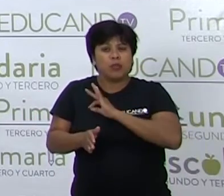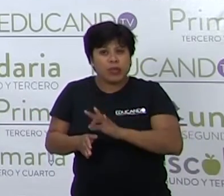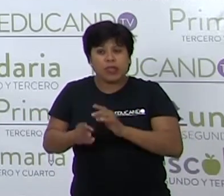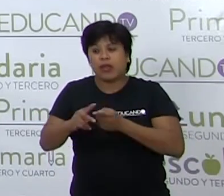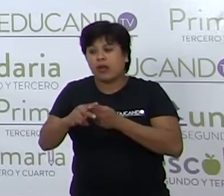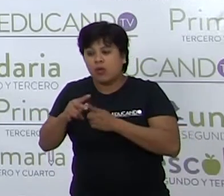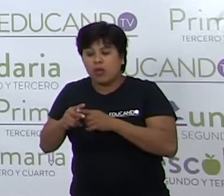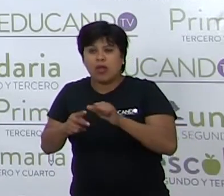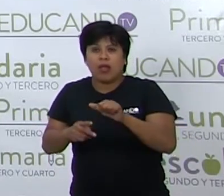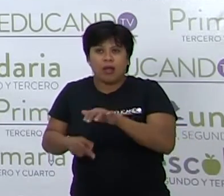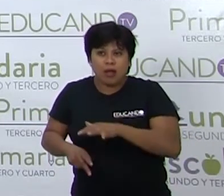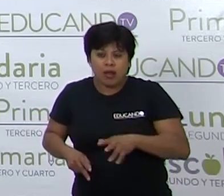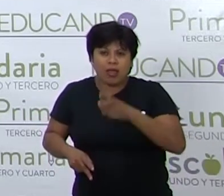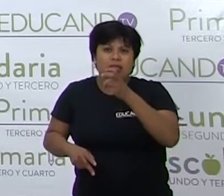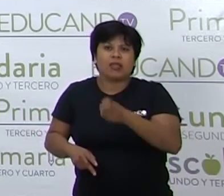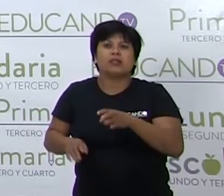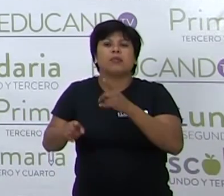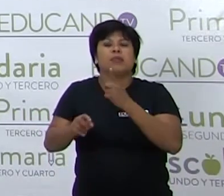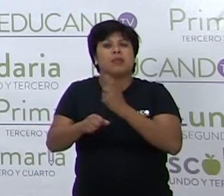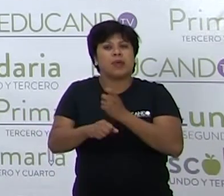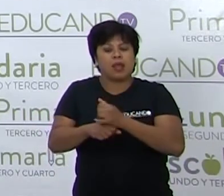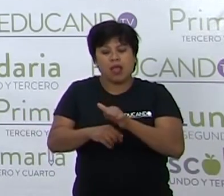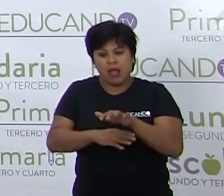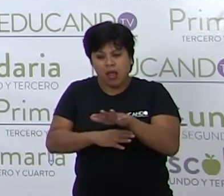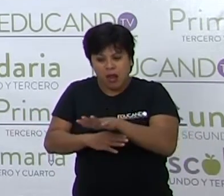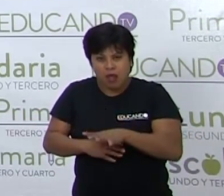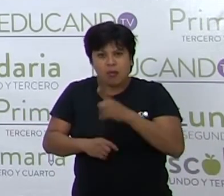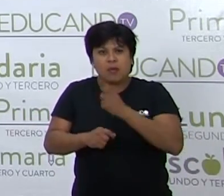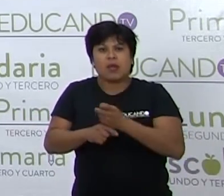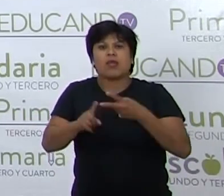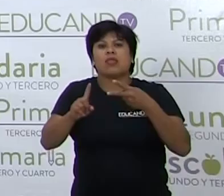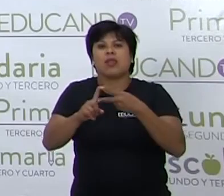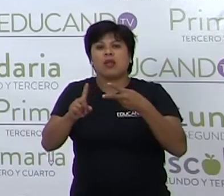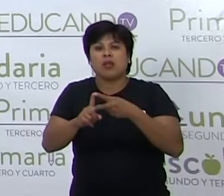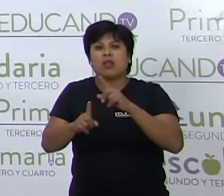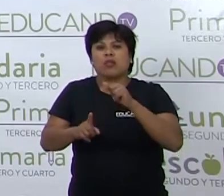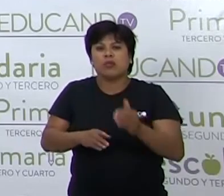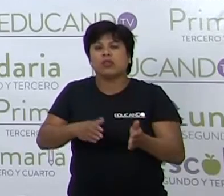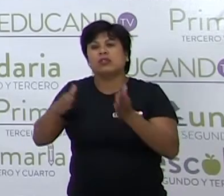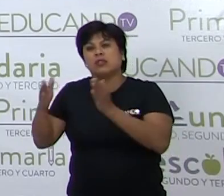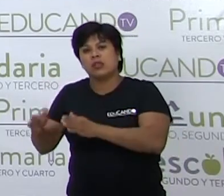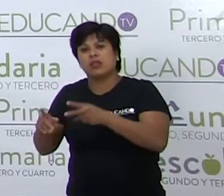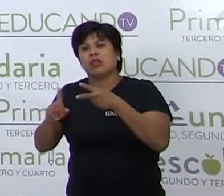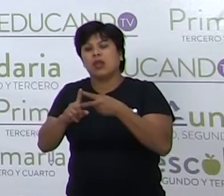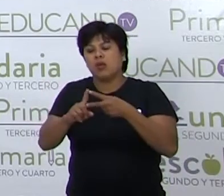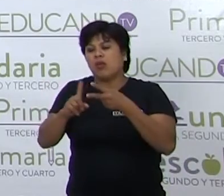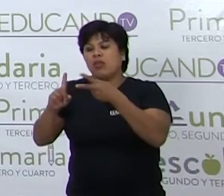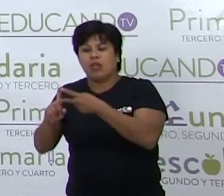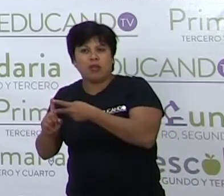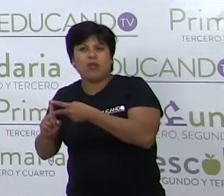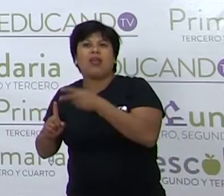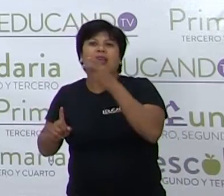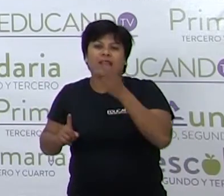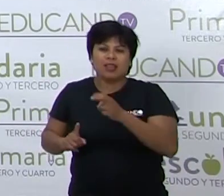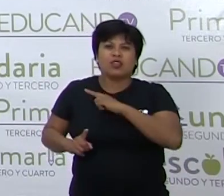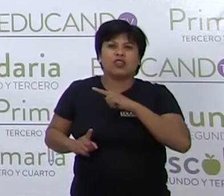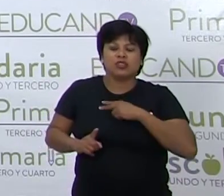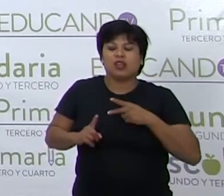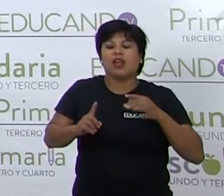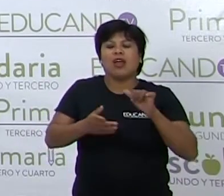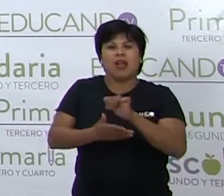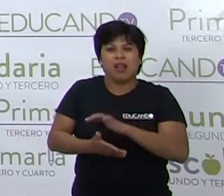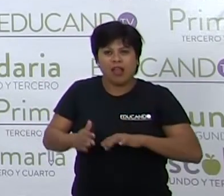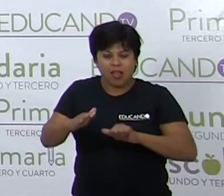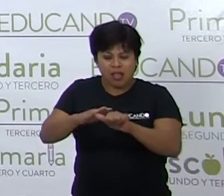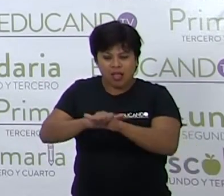el área de esta figura calculando primero el área de este triángulo y posteriormente calculando el área de este otro triángulo y de esa manera estaríamos calculando